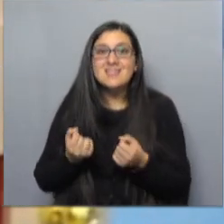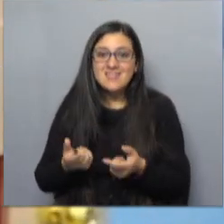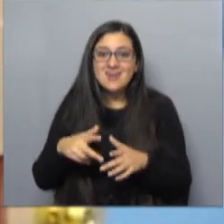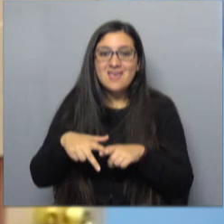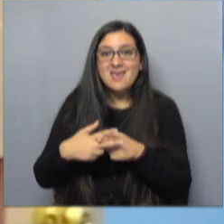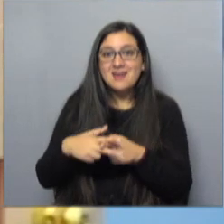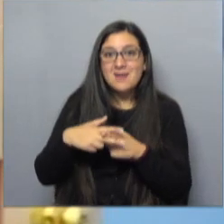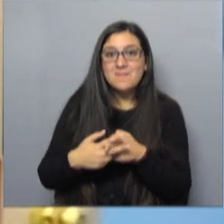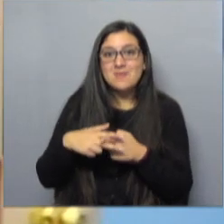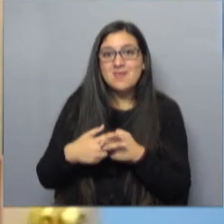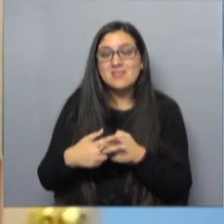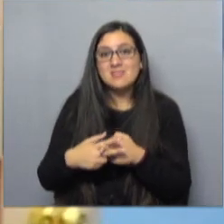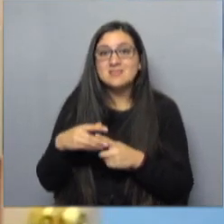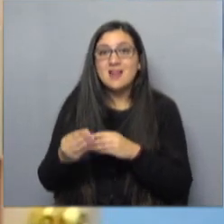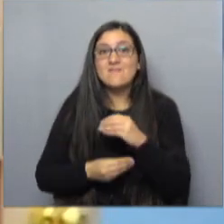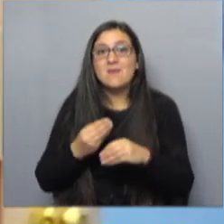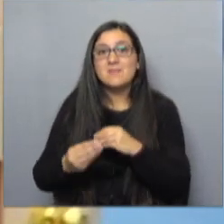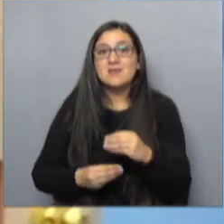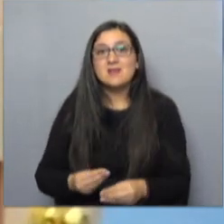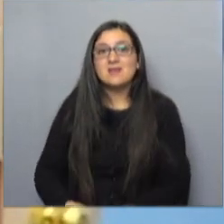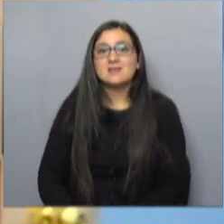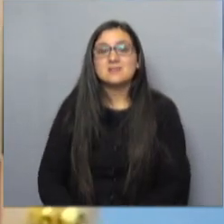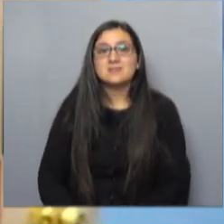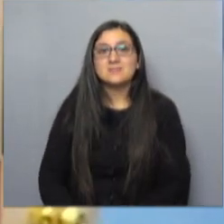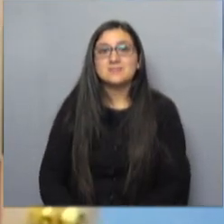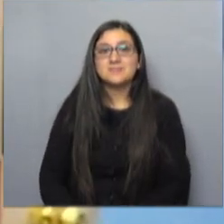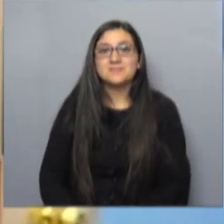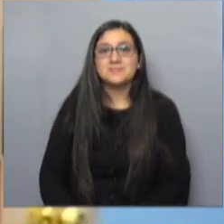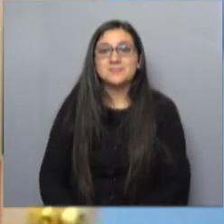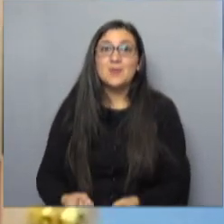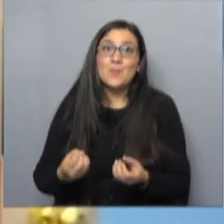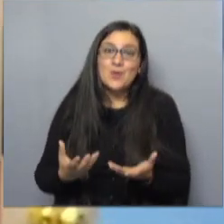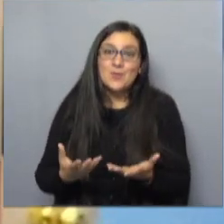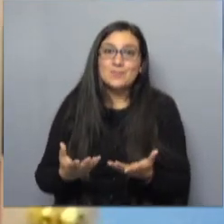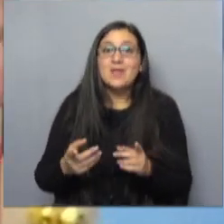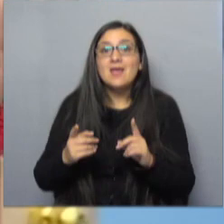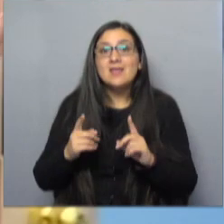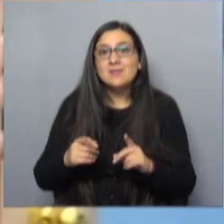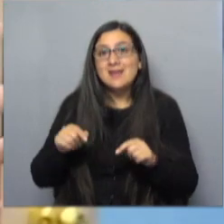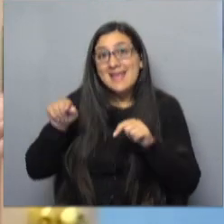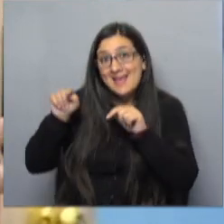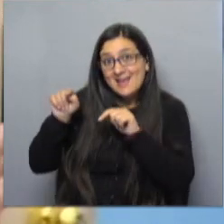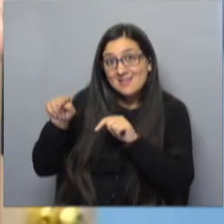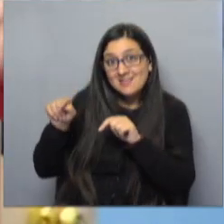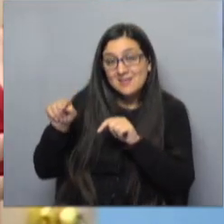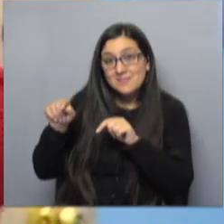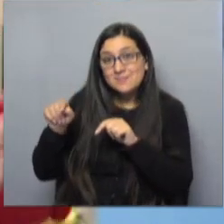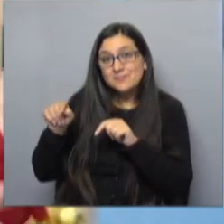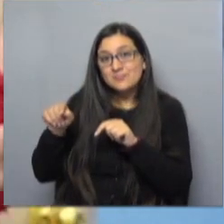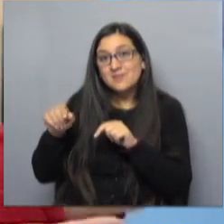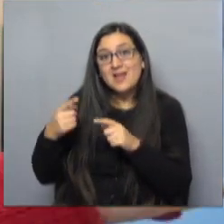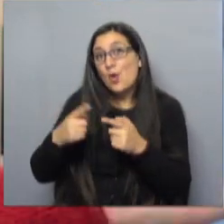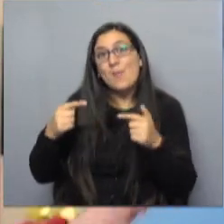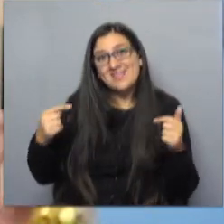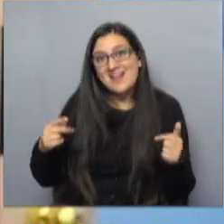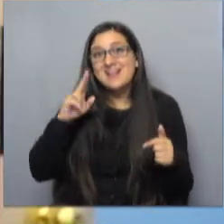herramientas a las familias, y estamos también, digamos, es como lo